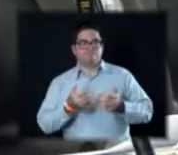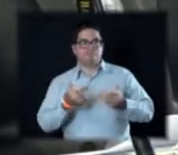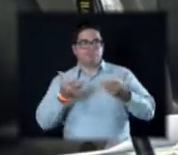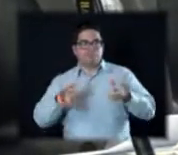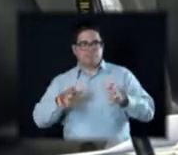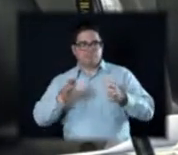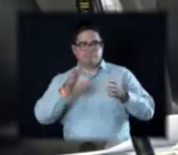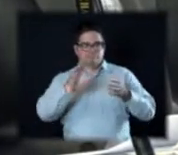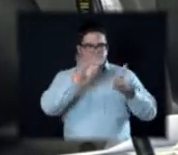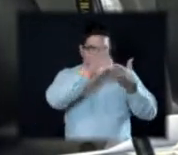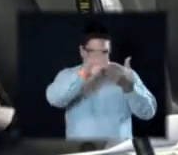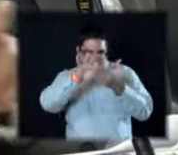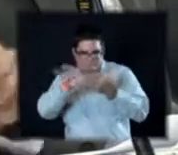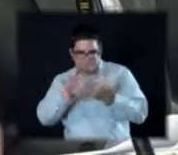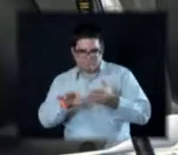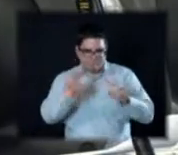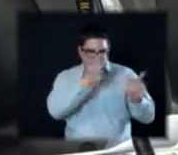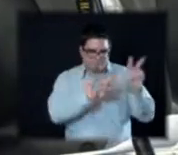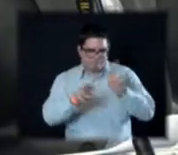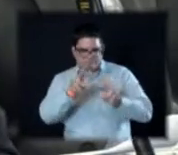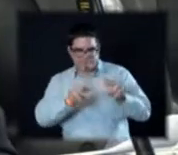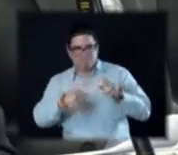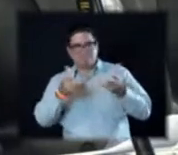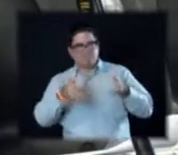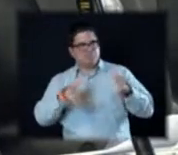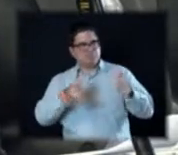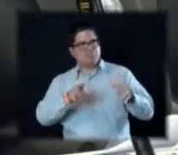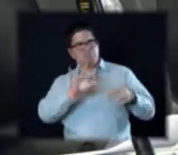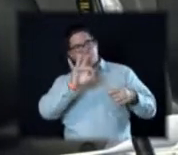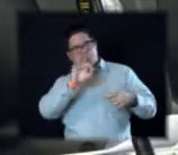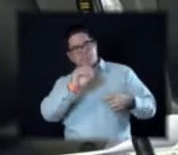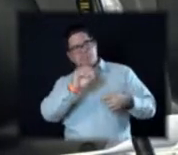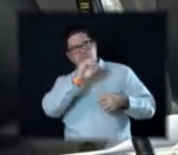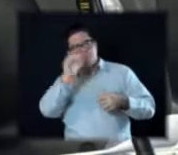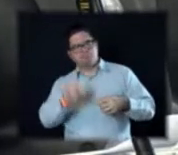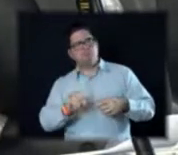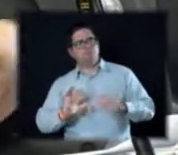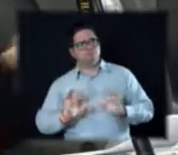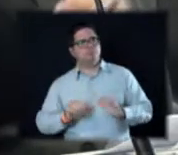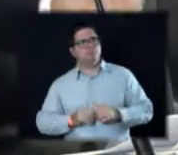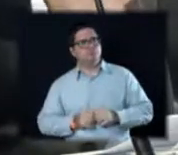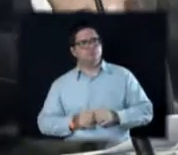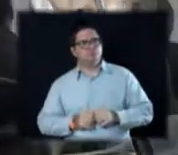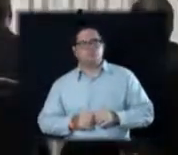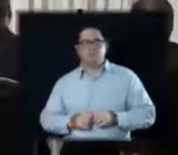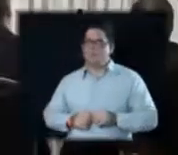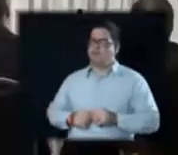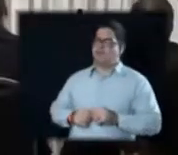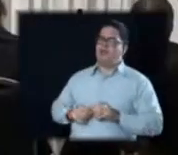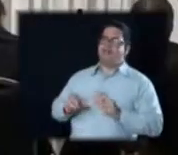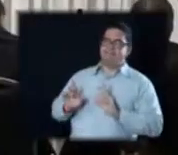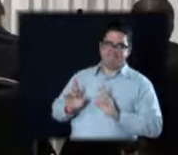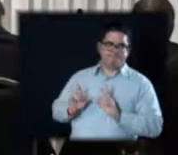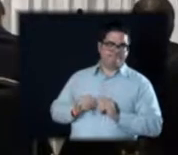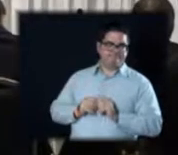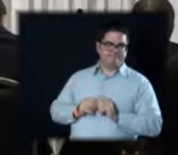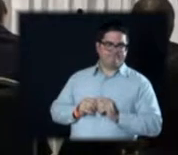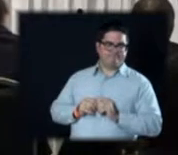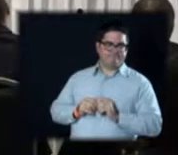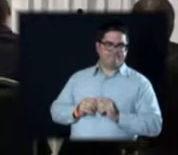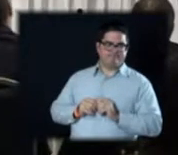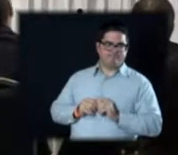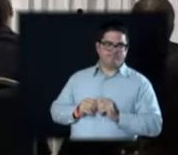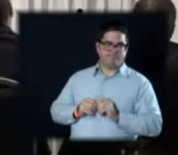mejorado, nosotros cubrimos más del 90% del presupuesto consolidado, excluyendo a la AAA y a